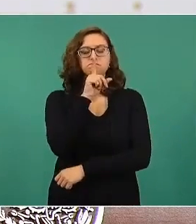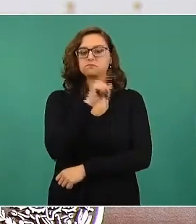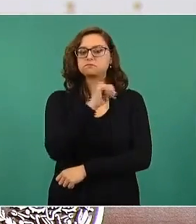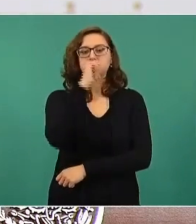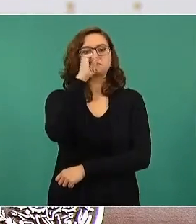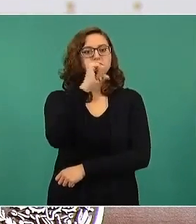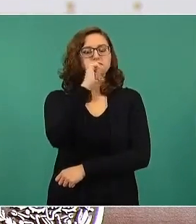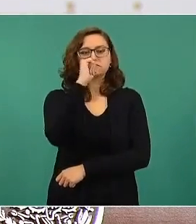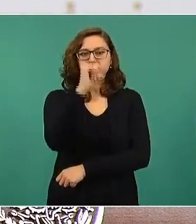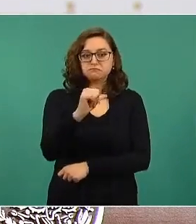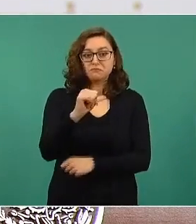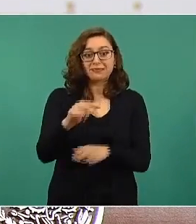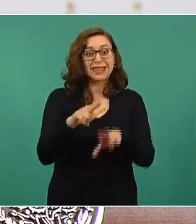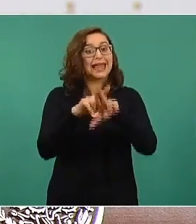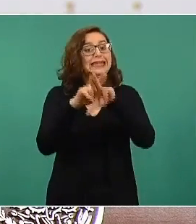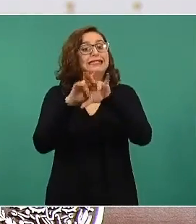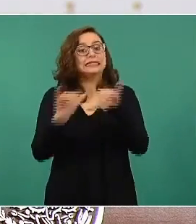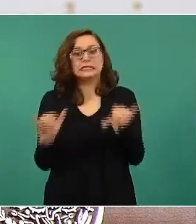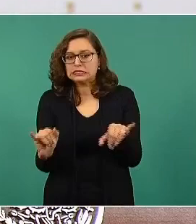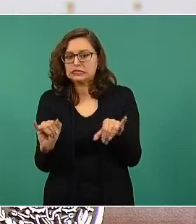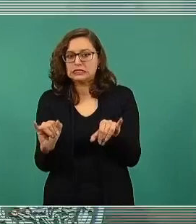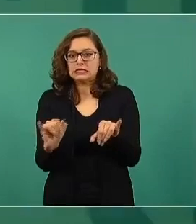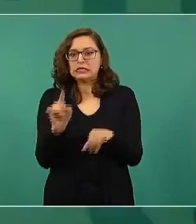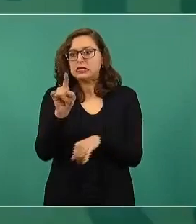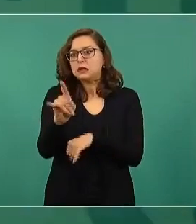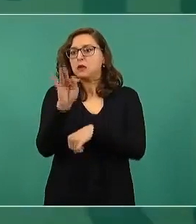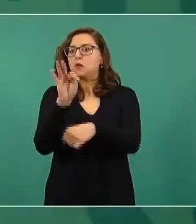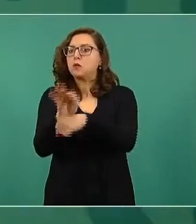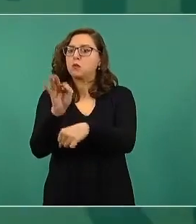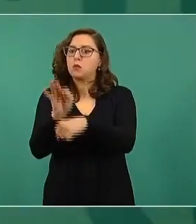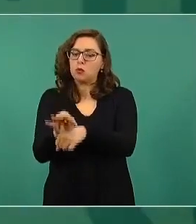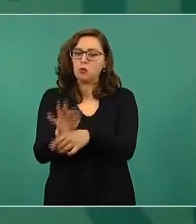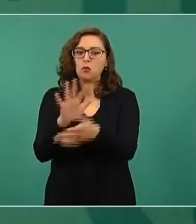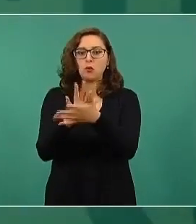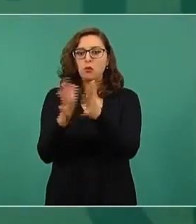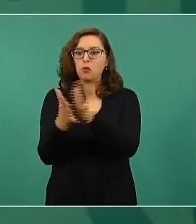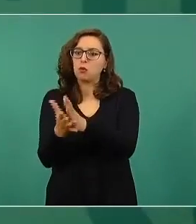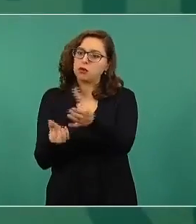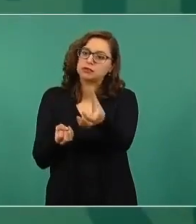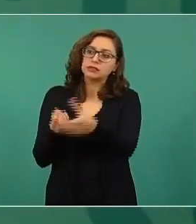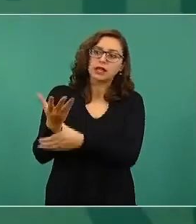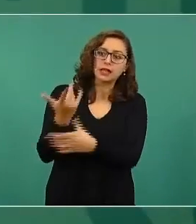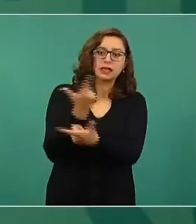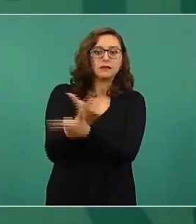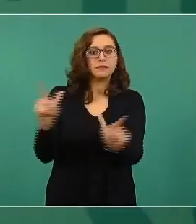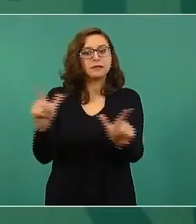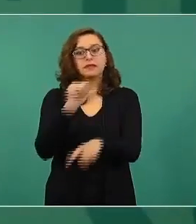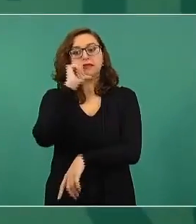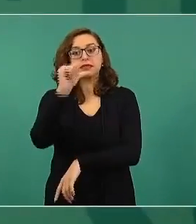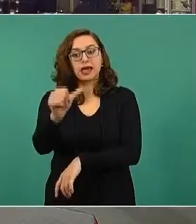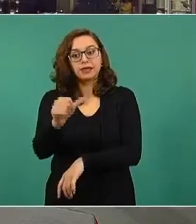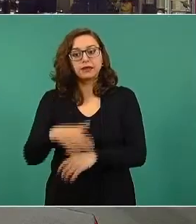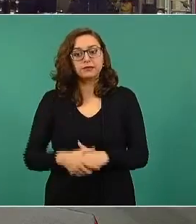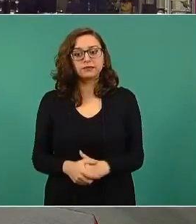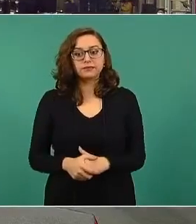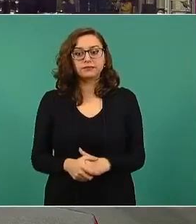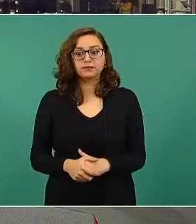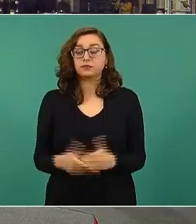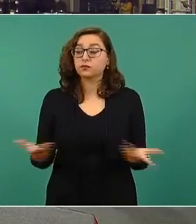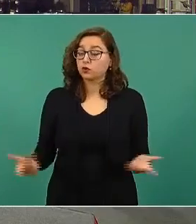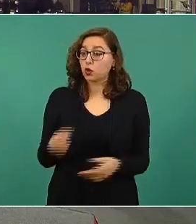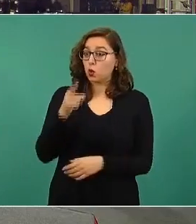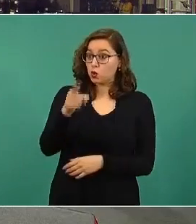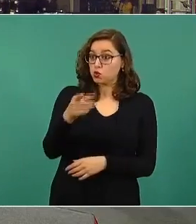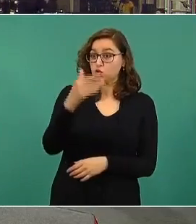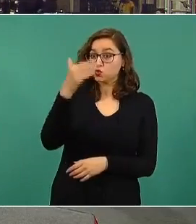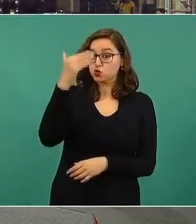ni he intervenido para liberar a nadie. ¿Usted leyó la carta y le creyó que él